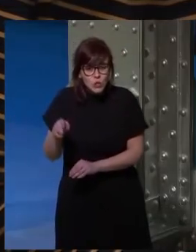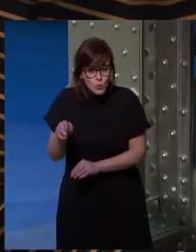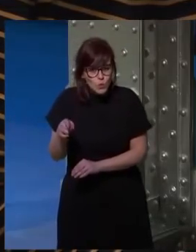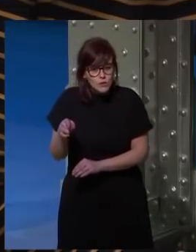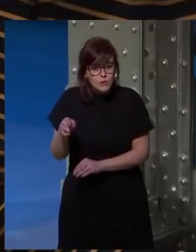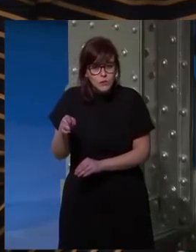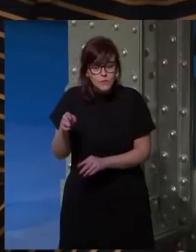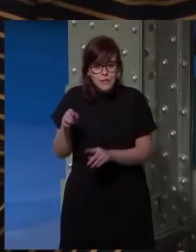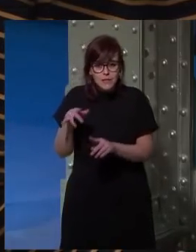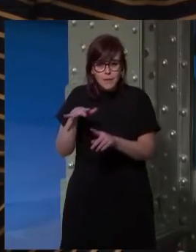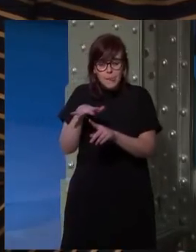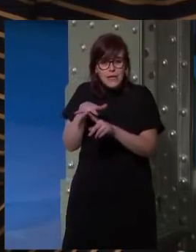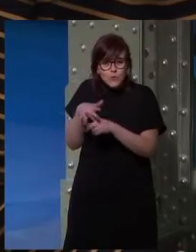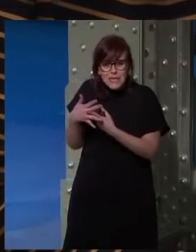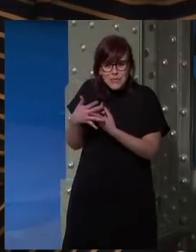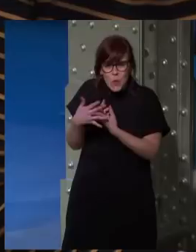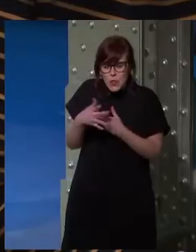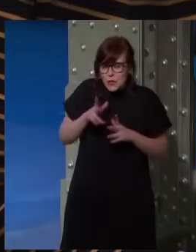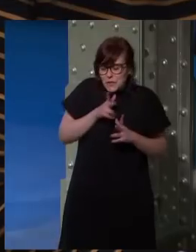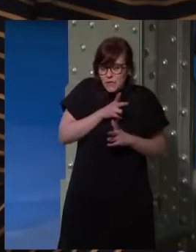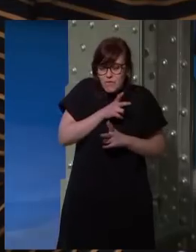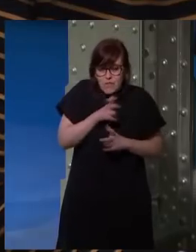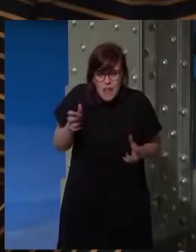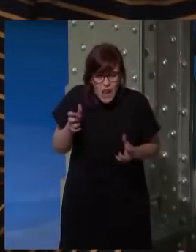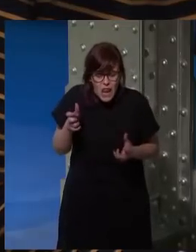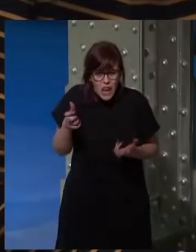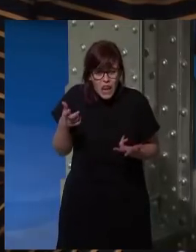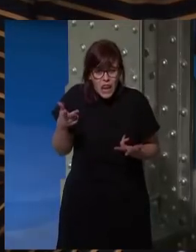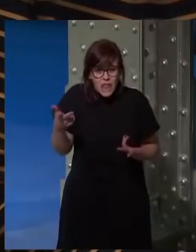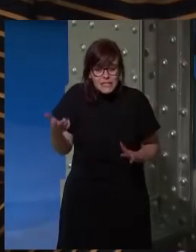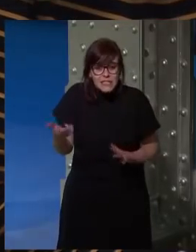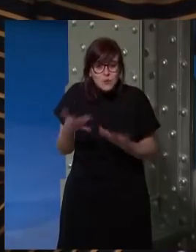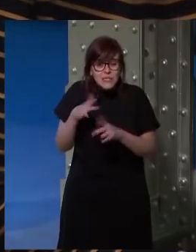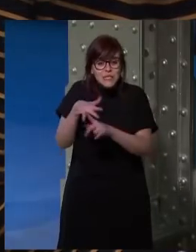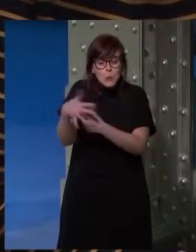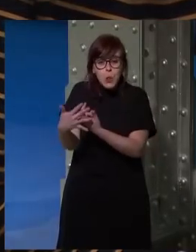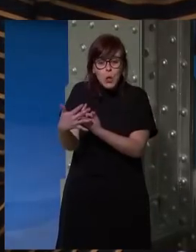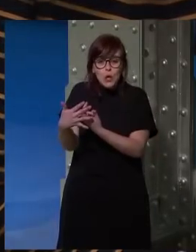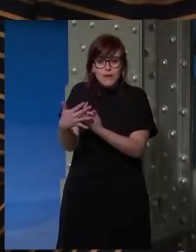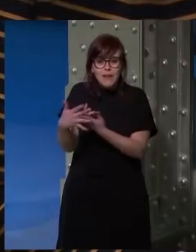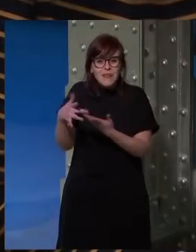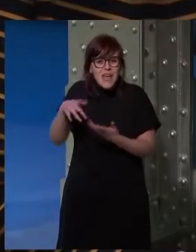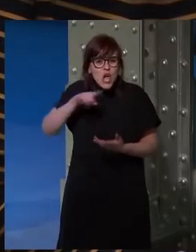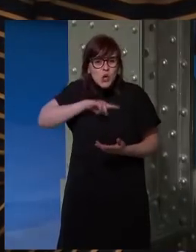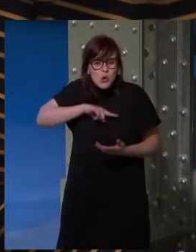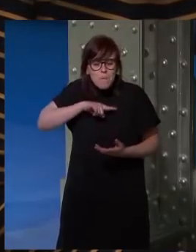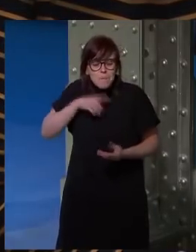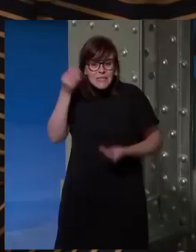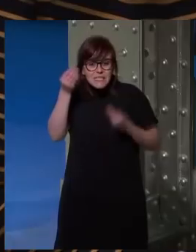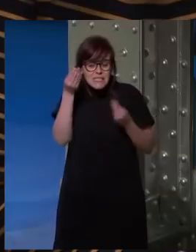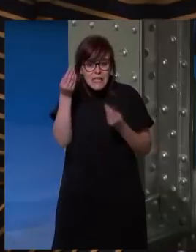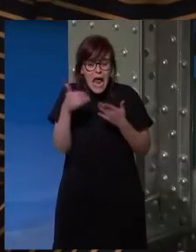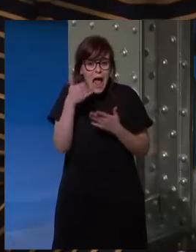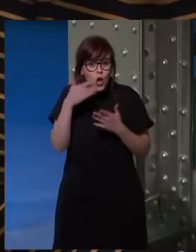ataque derecho, visceral, sin ningún género de consideración